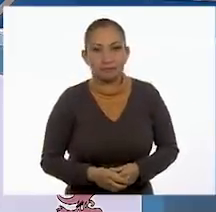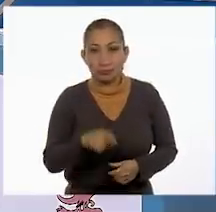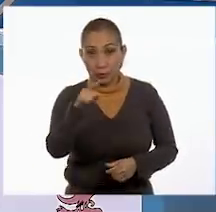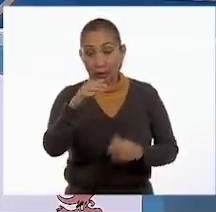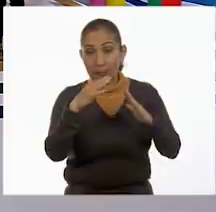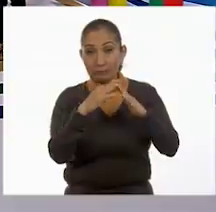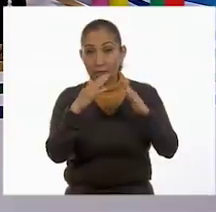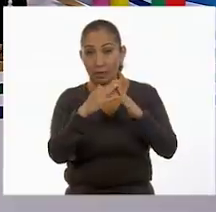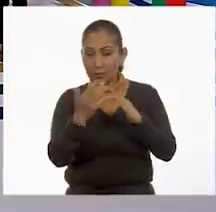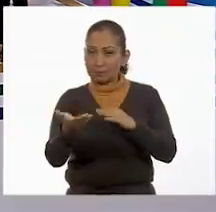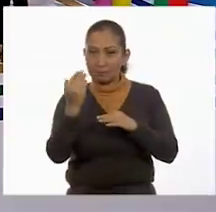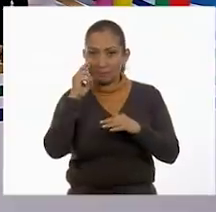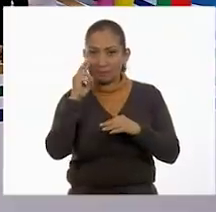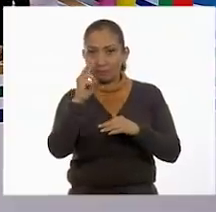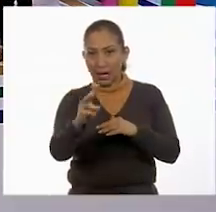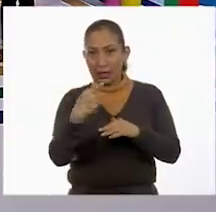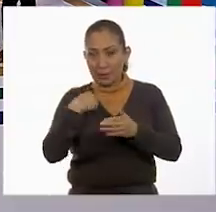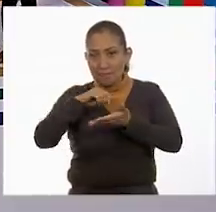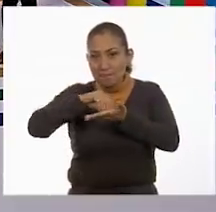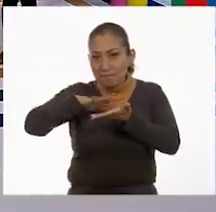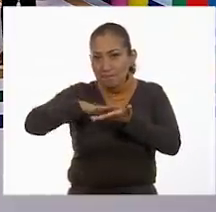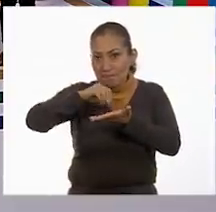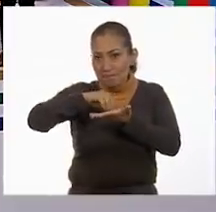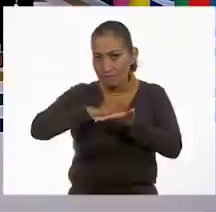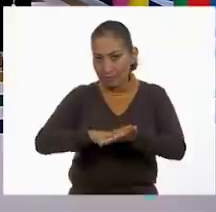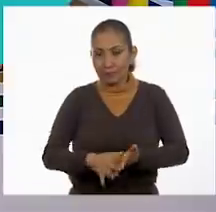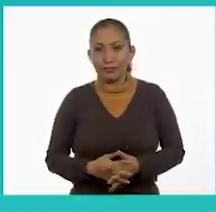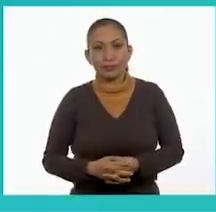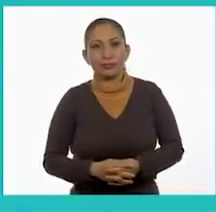Ustedes en casa, acompáñenos y tomen notas.